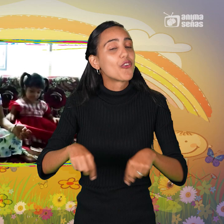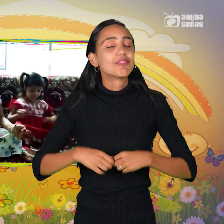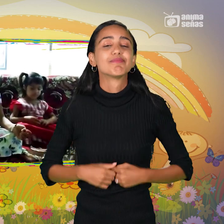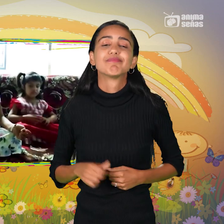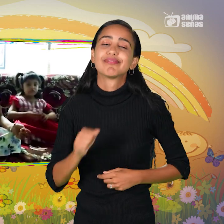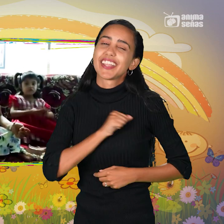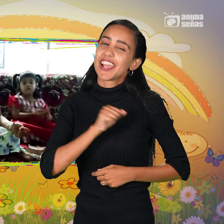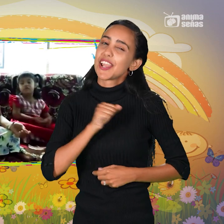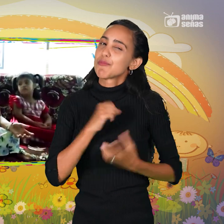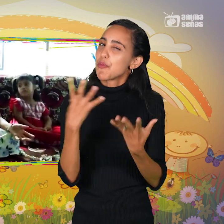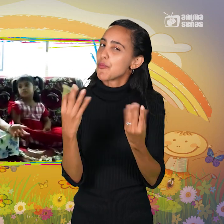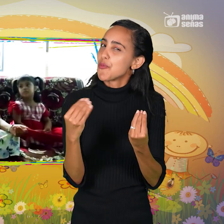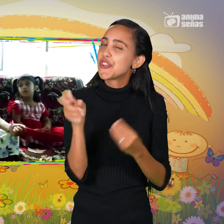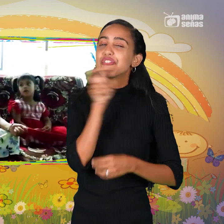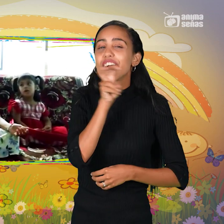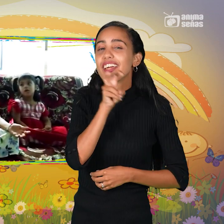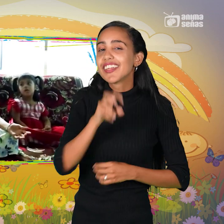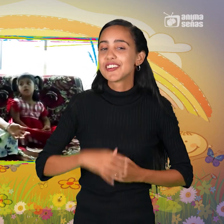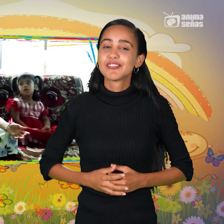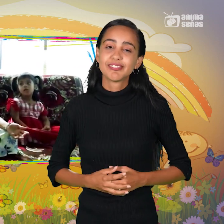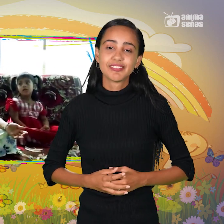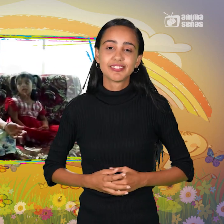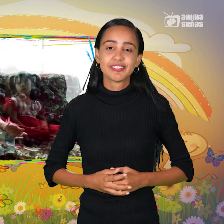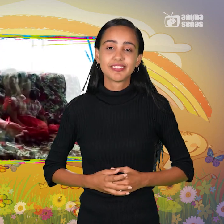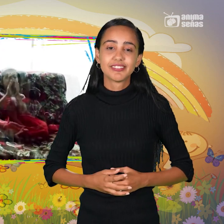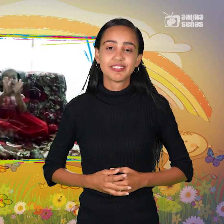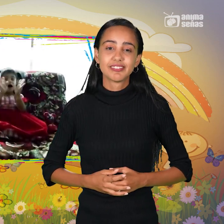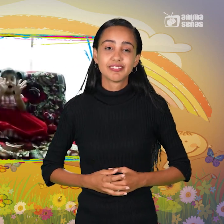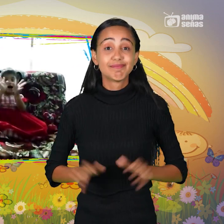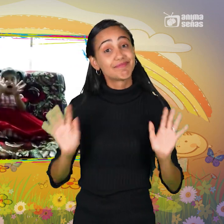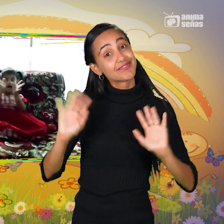hoy. Te queremos mucho, Federico.